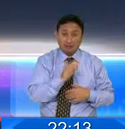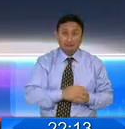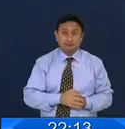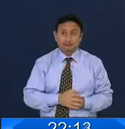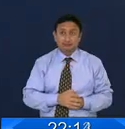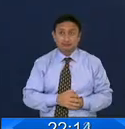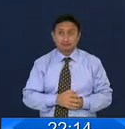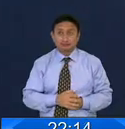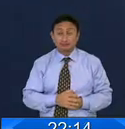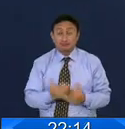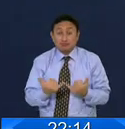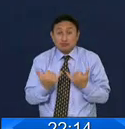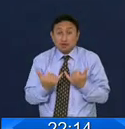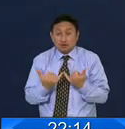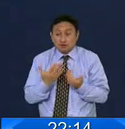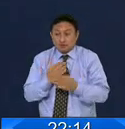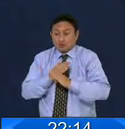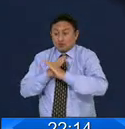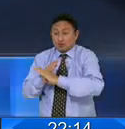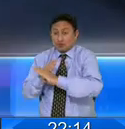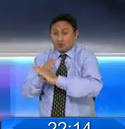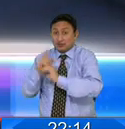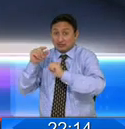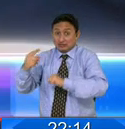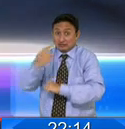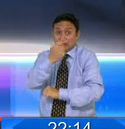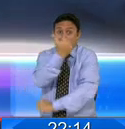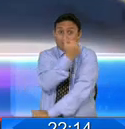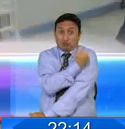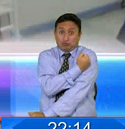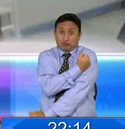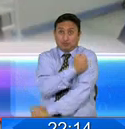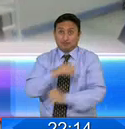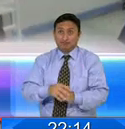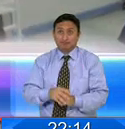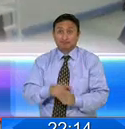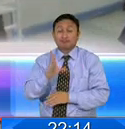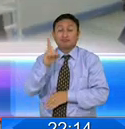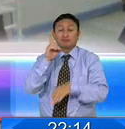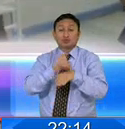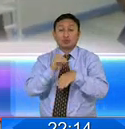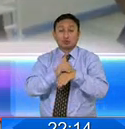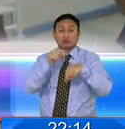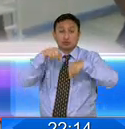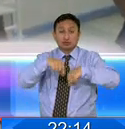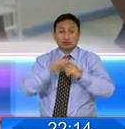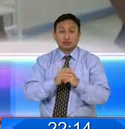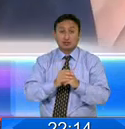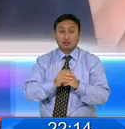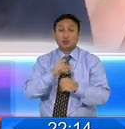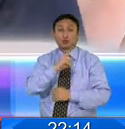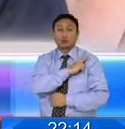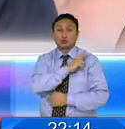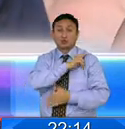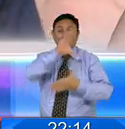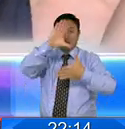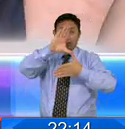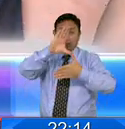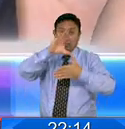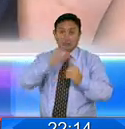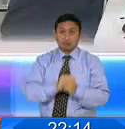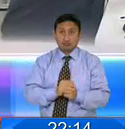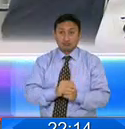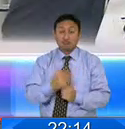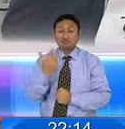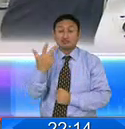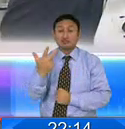La mejor herramienta para combatir al COVID es la vacunación. Según el experto en inmunología de la UDLA, Nicolaos Kiriakidis, las